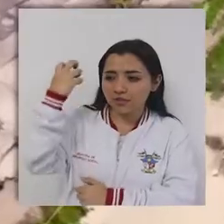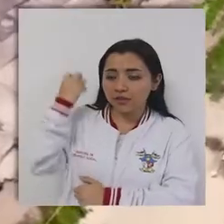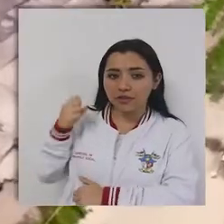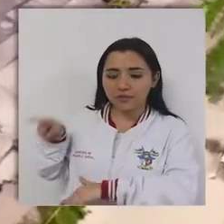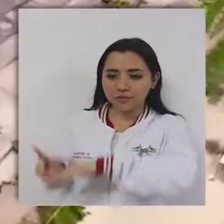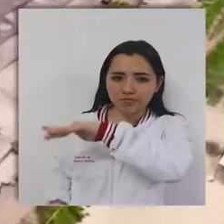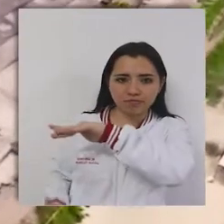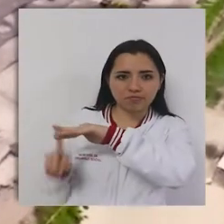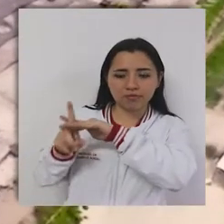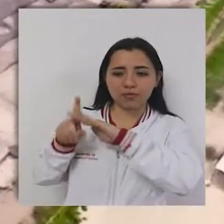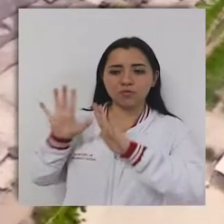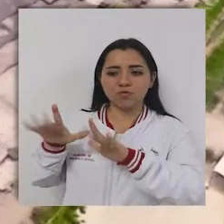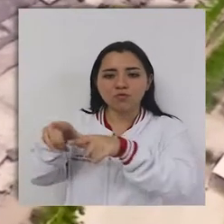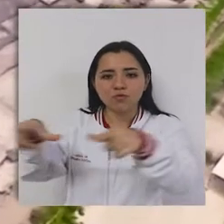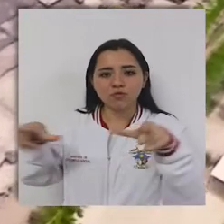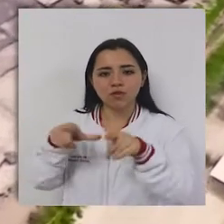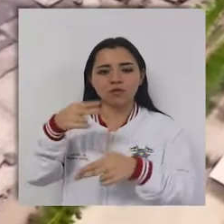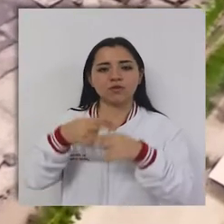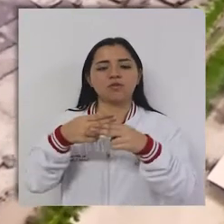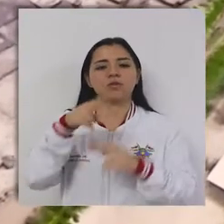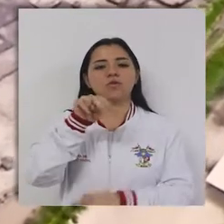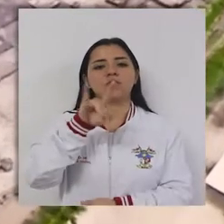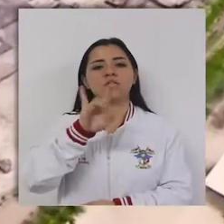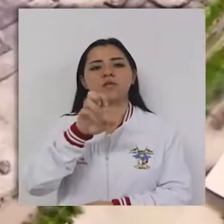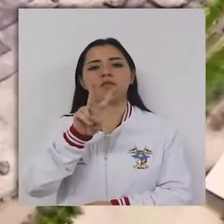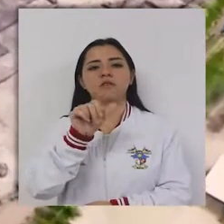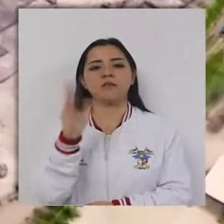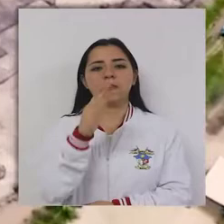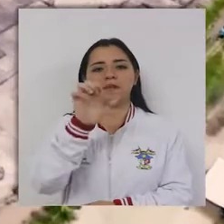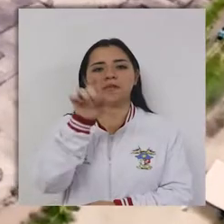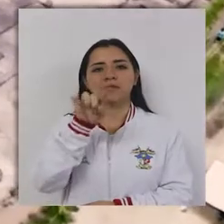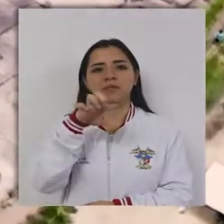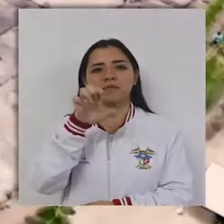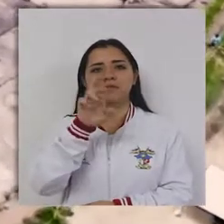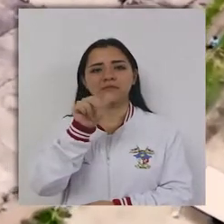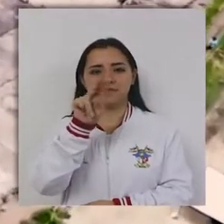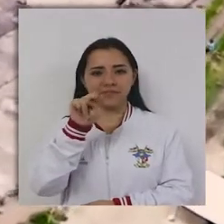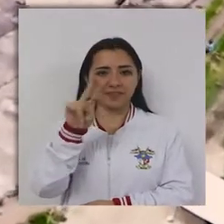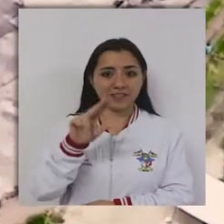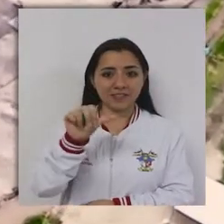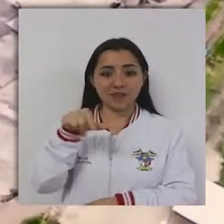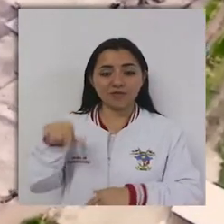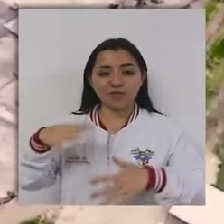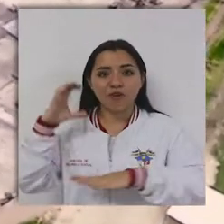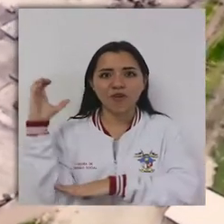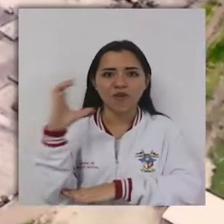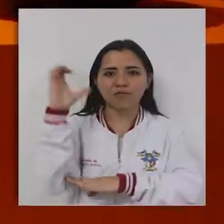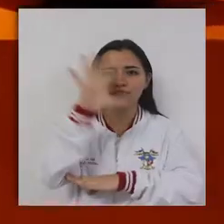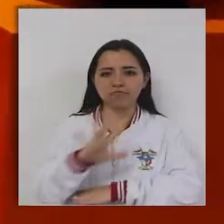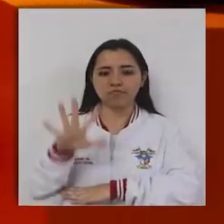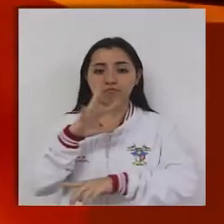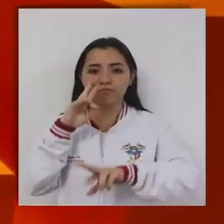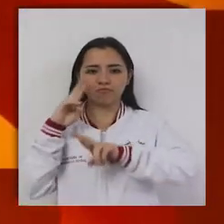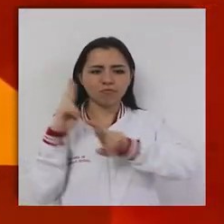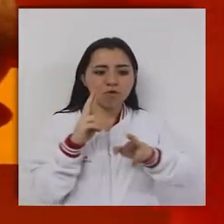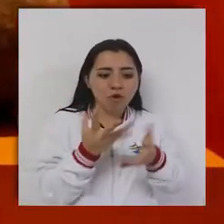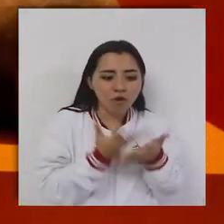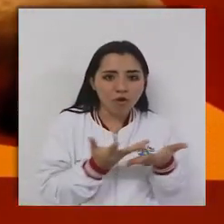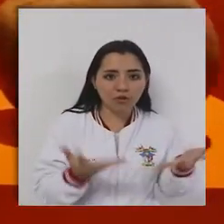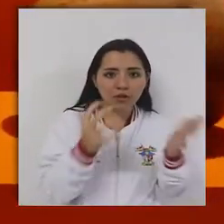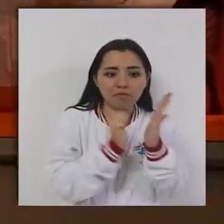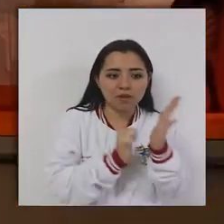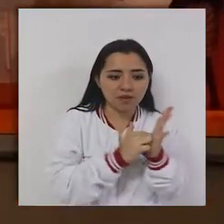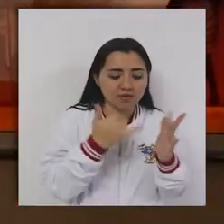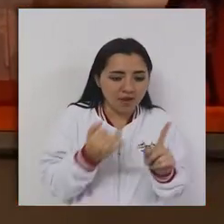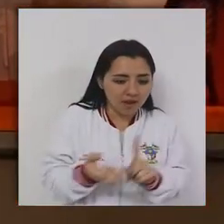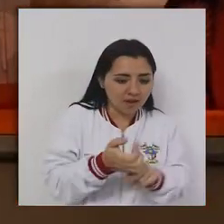hallazgo del sitio arqueológico Nueva Esperanza, la mayor excavación a cielo abierto registrada en Colombia. El material destacado